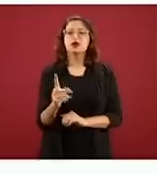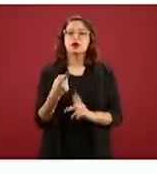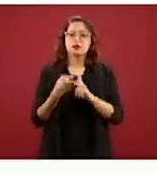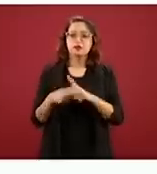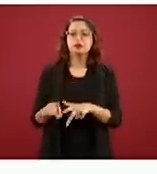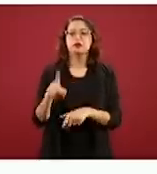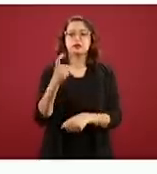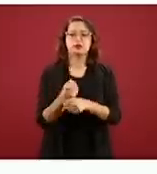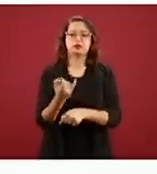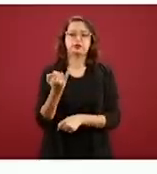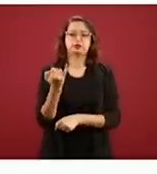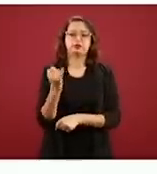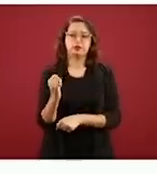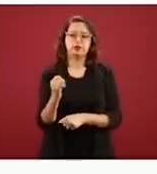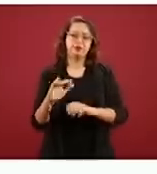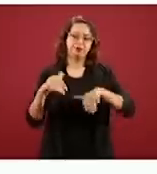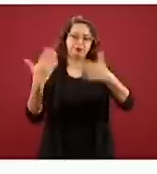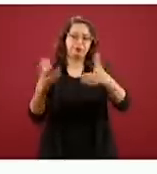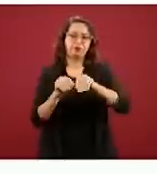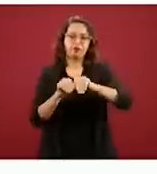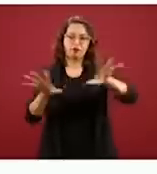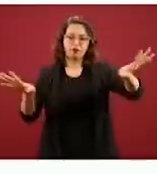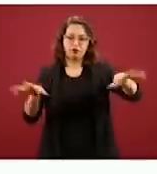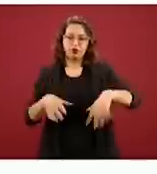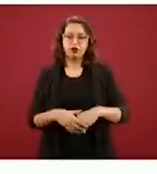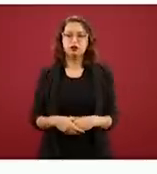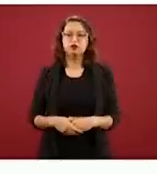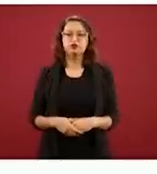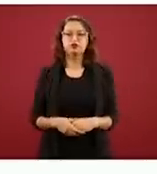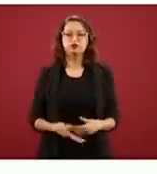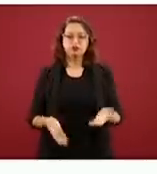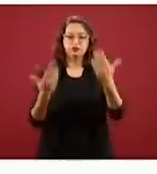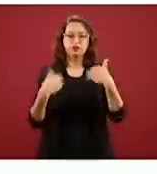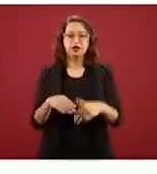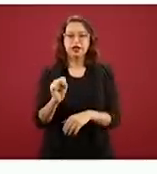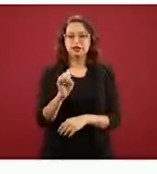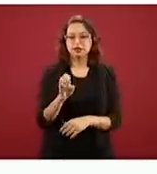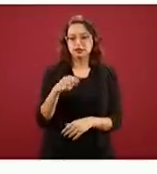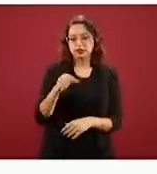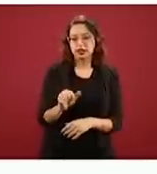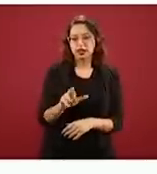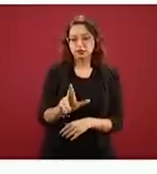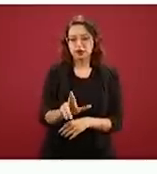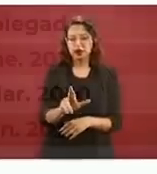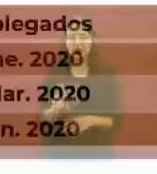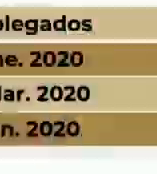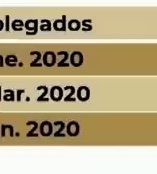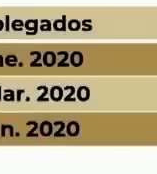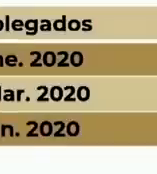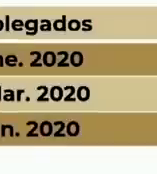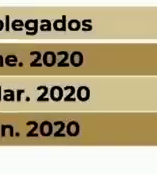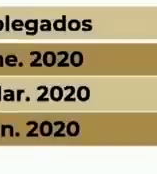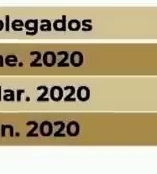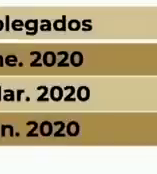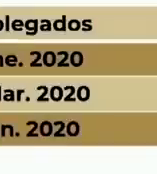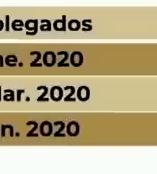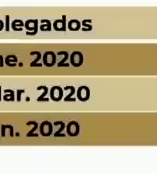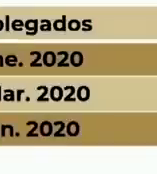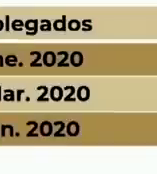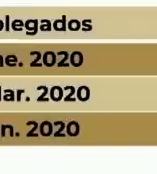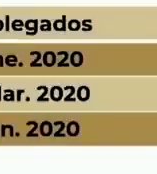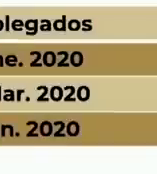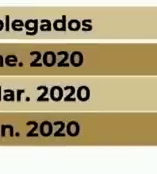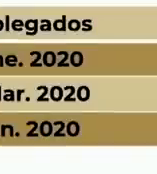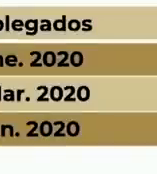el 1 de junio. Por parte de la Secretaría de Marina, el primer escalón de 2,954